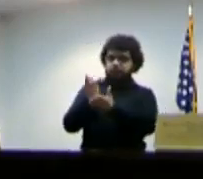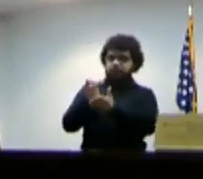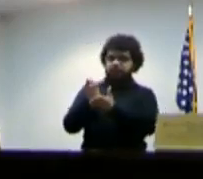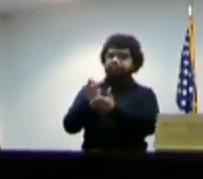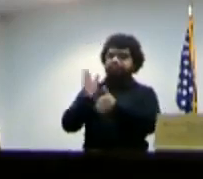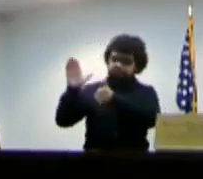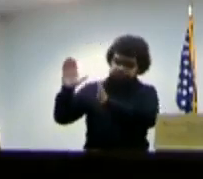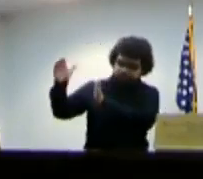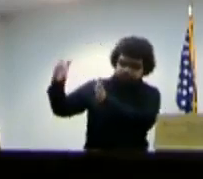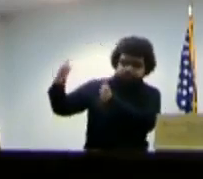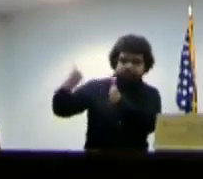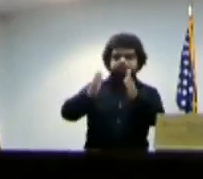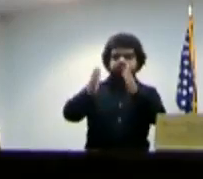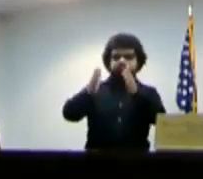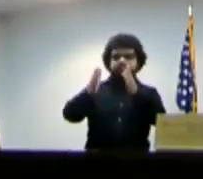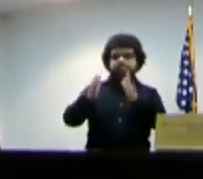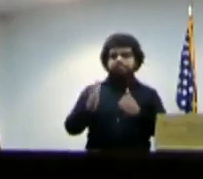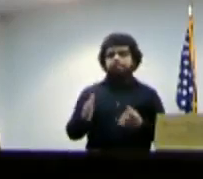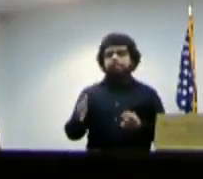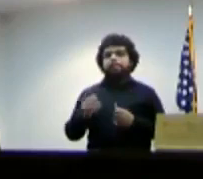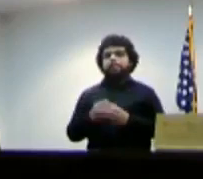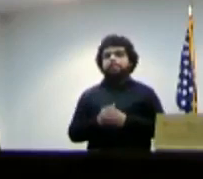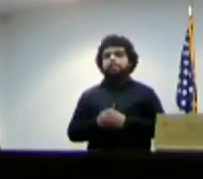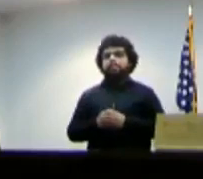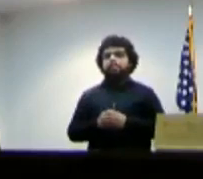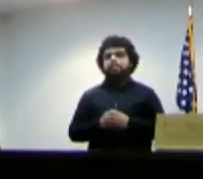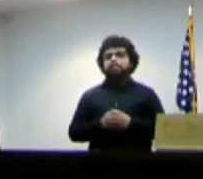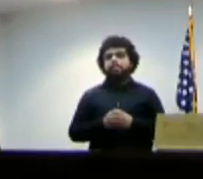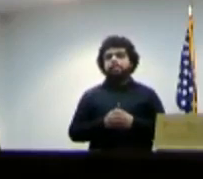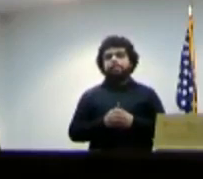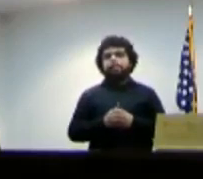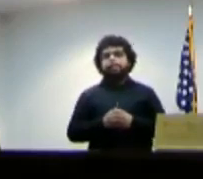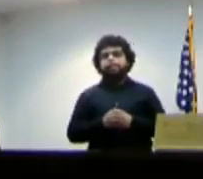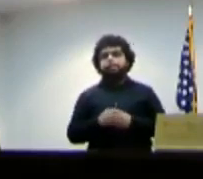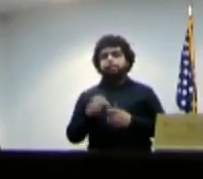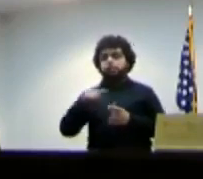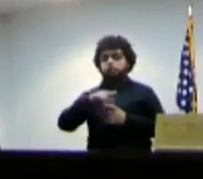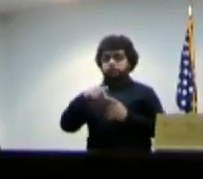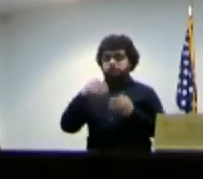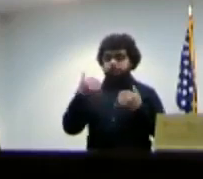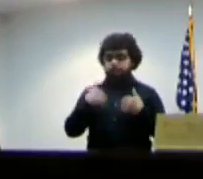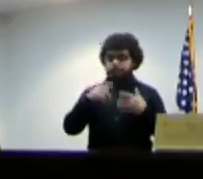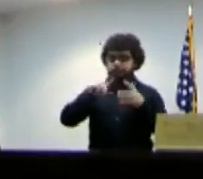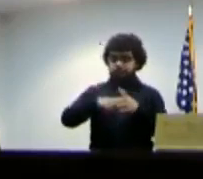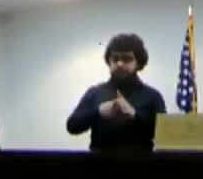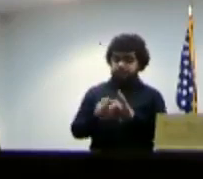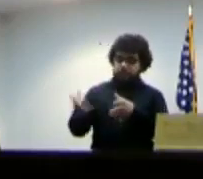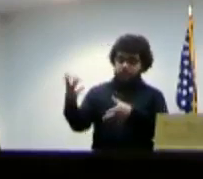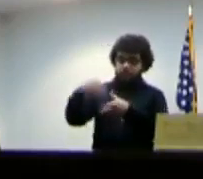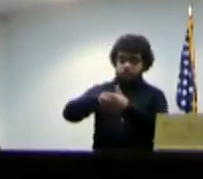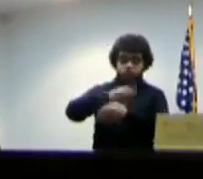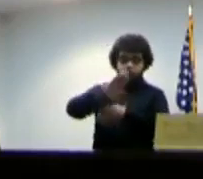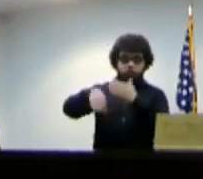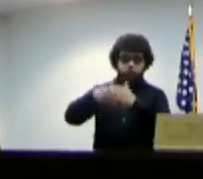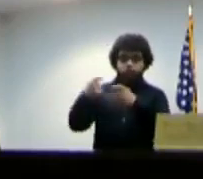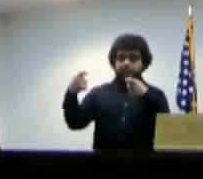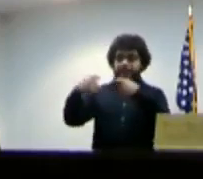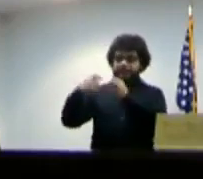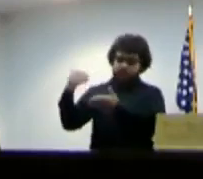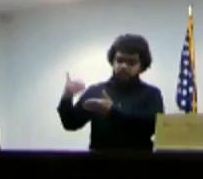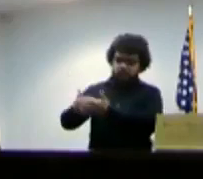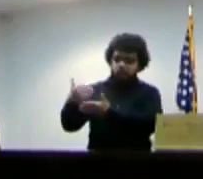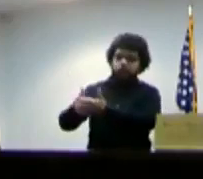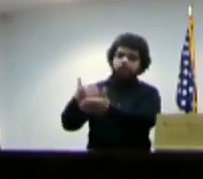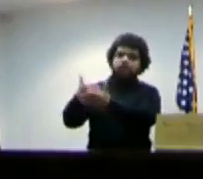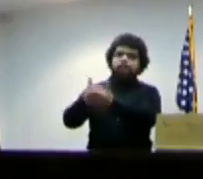dirección. Una vez comienza a entrar la batería y empieza a entrar todo lo que tiene que ver con renovables y empiece la energía a ser producida